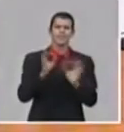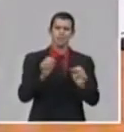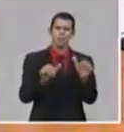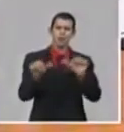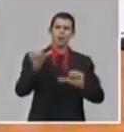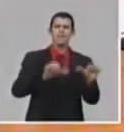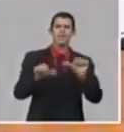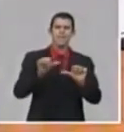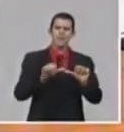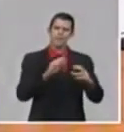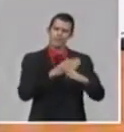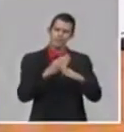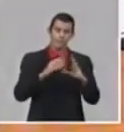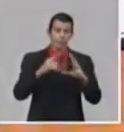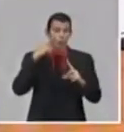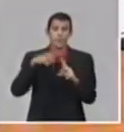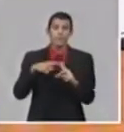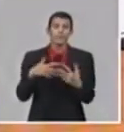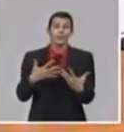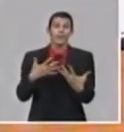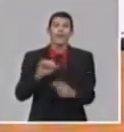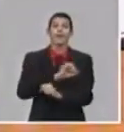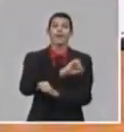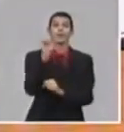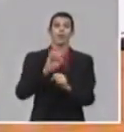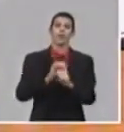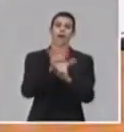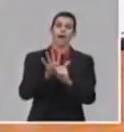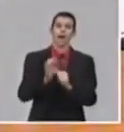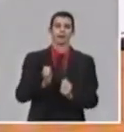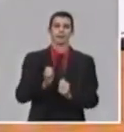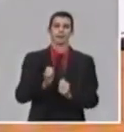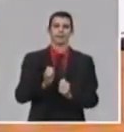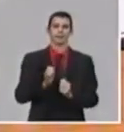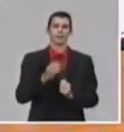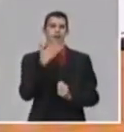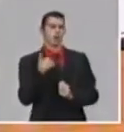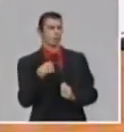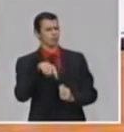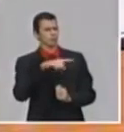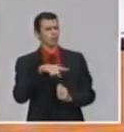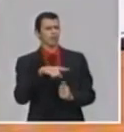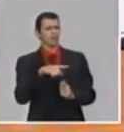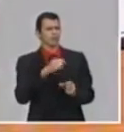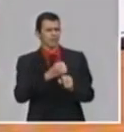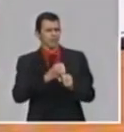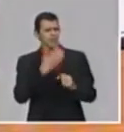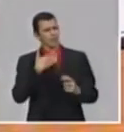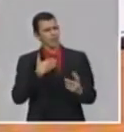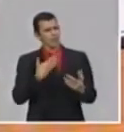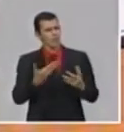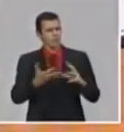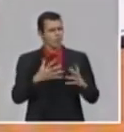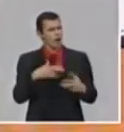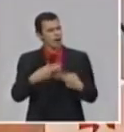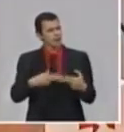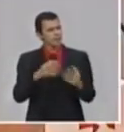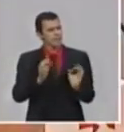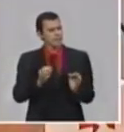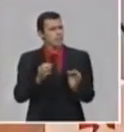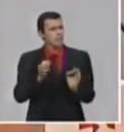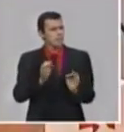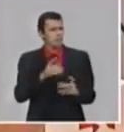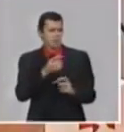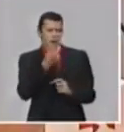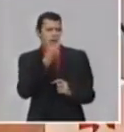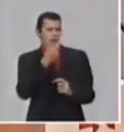se acerque muchísimo a la realidad. ¿Cómo siguen trabajando desde el instituto, Guillén, el tema del interferón? Bueno, sí,